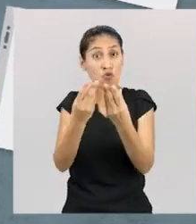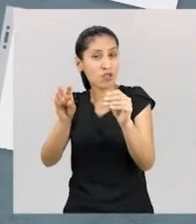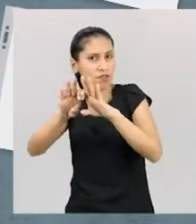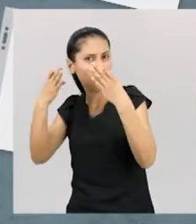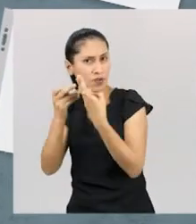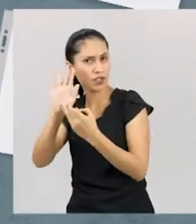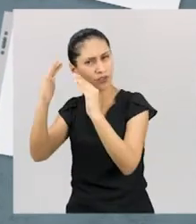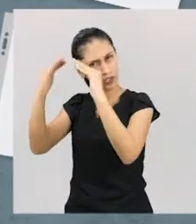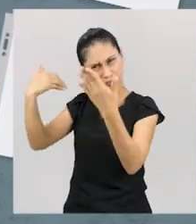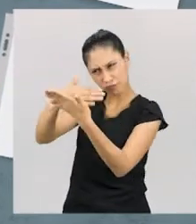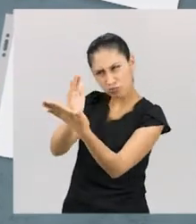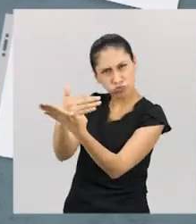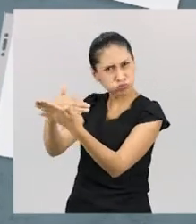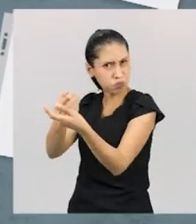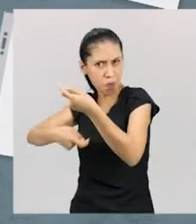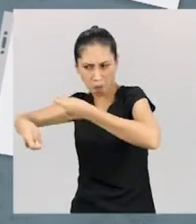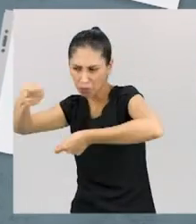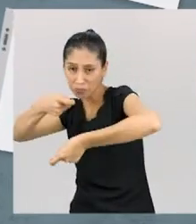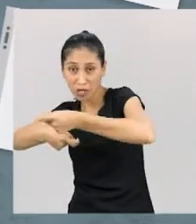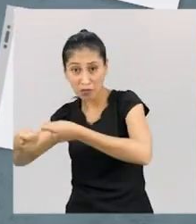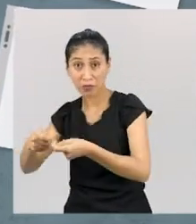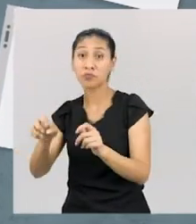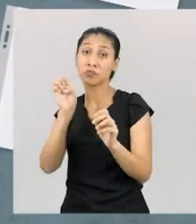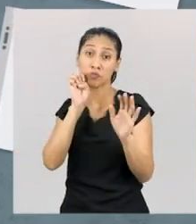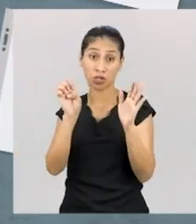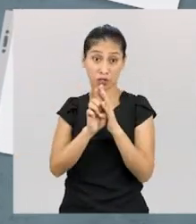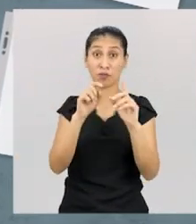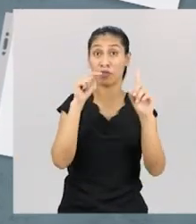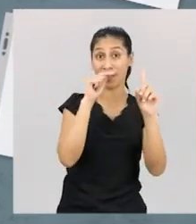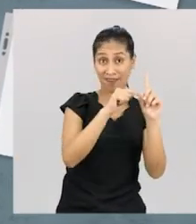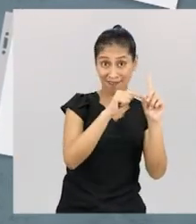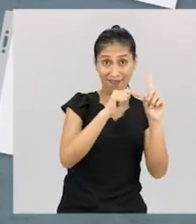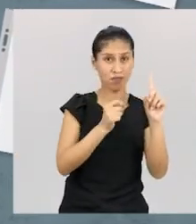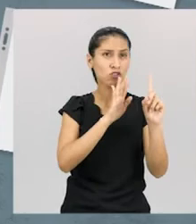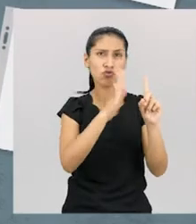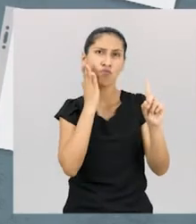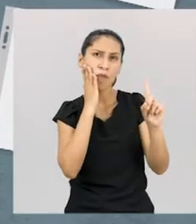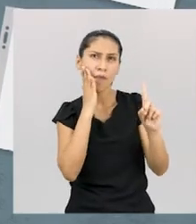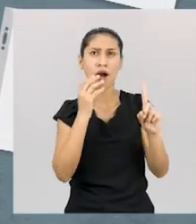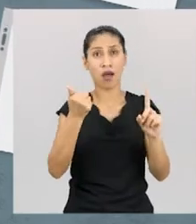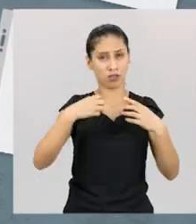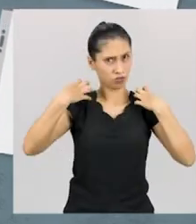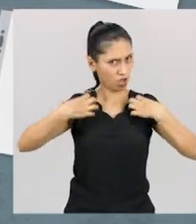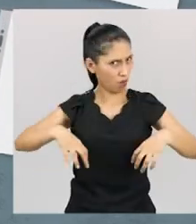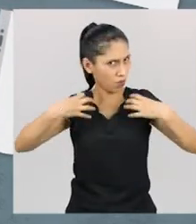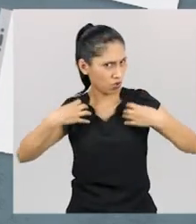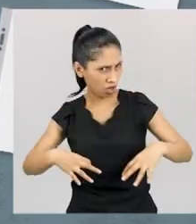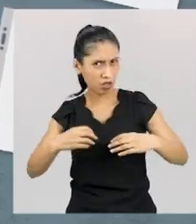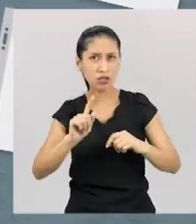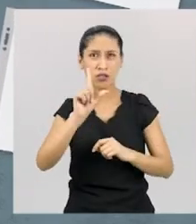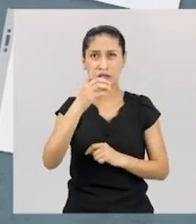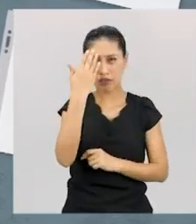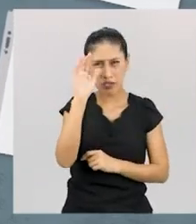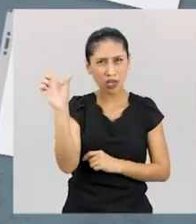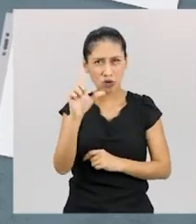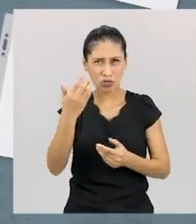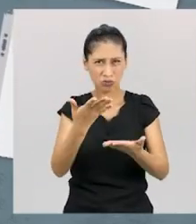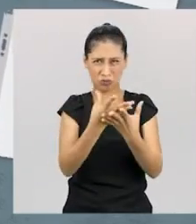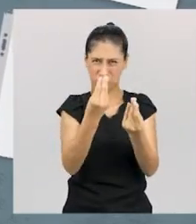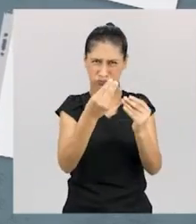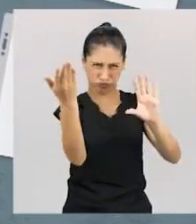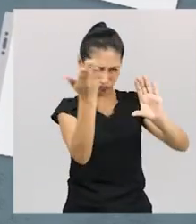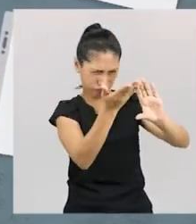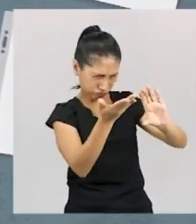desde sus casas. La mamá de Juan, por ejemplo, es abogada y el lunes llegó a su casa con muchos expedientes. Por lo que Juan